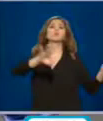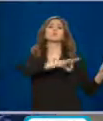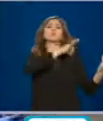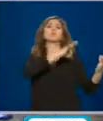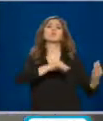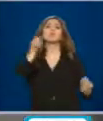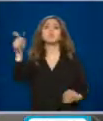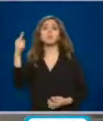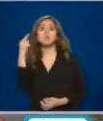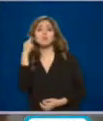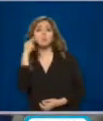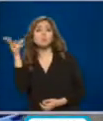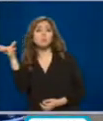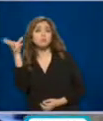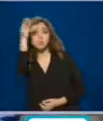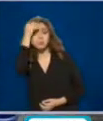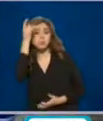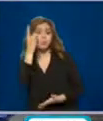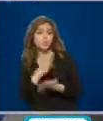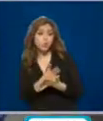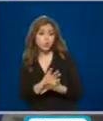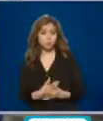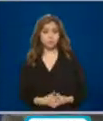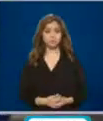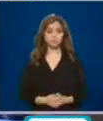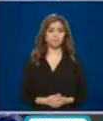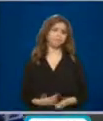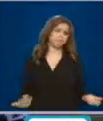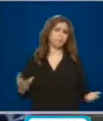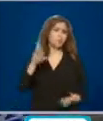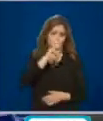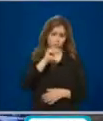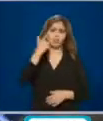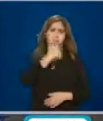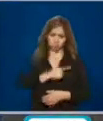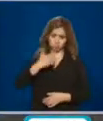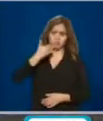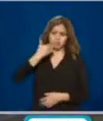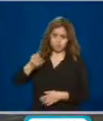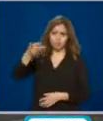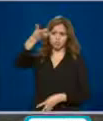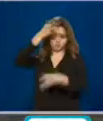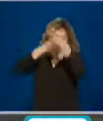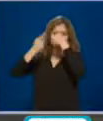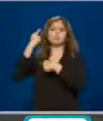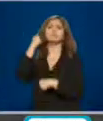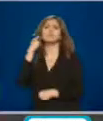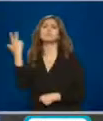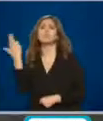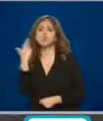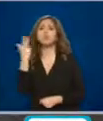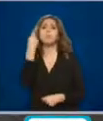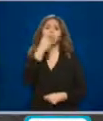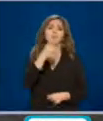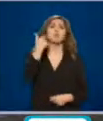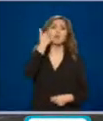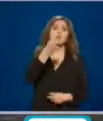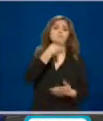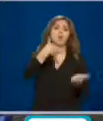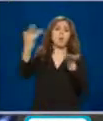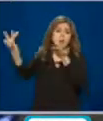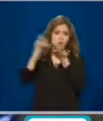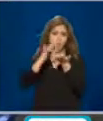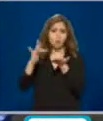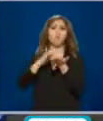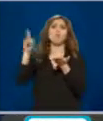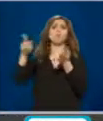de ollita. Sí, y eso no pretendemos quitarlo, al contrario, que se siga fomentando, pero que tengamos el apoyo de la